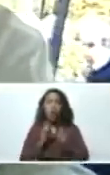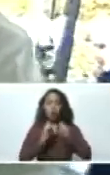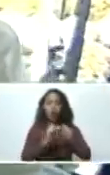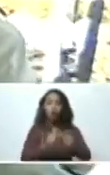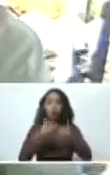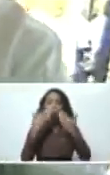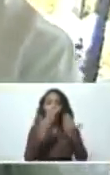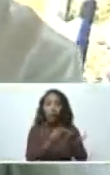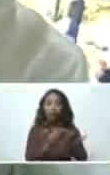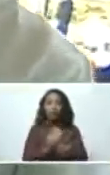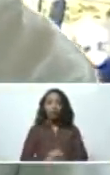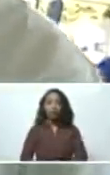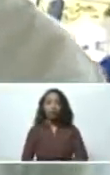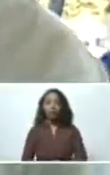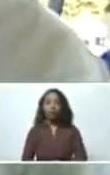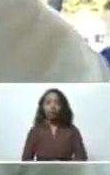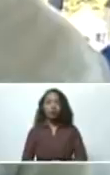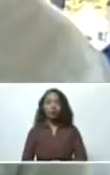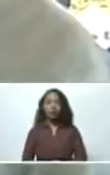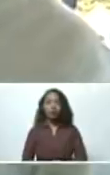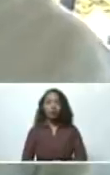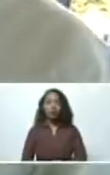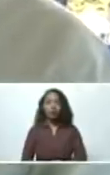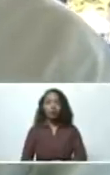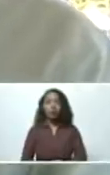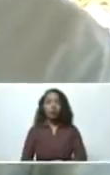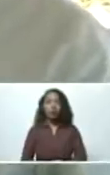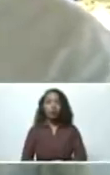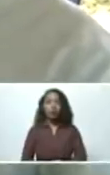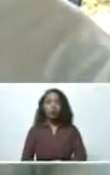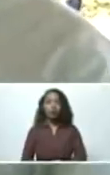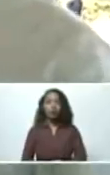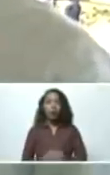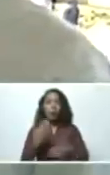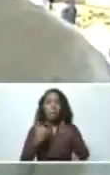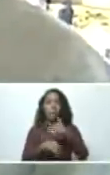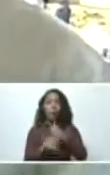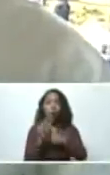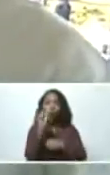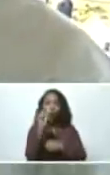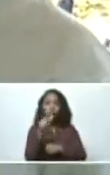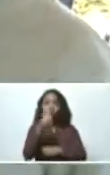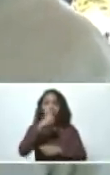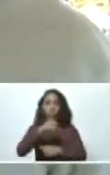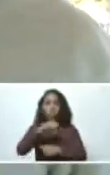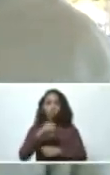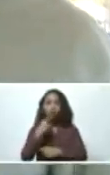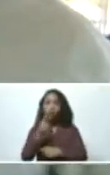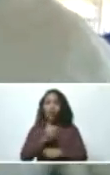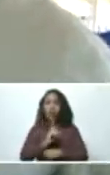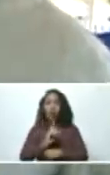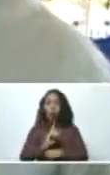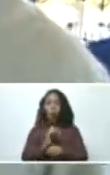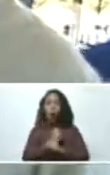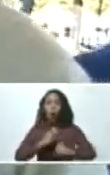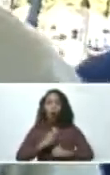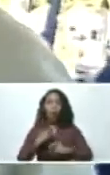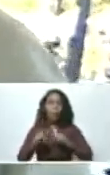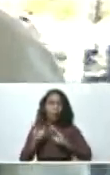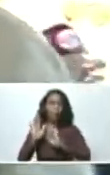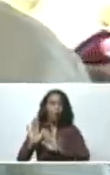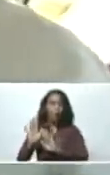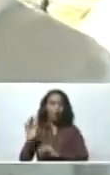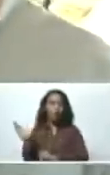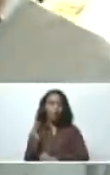camino. Sí, Dios mío. Gracias. Vamos a llevarnos un poquito este heladito que dicen que no engorda, ¿viste? No, pero ahora lo